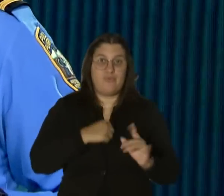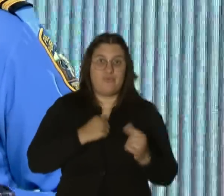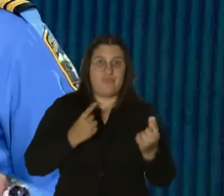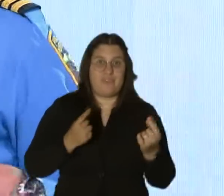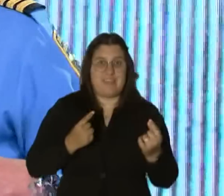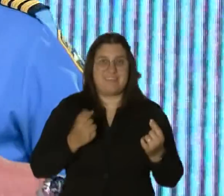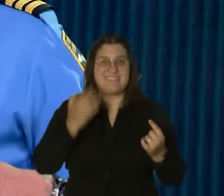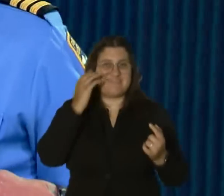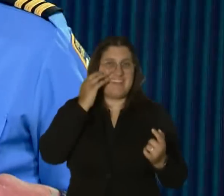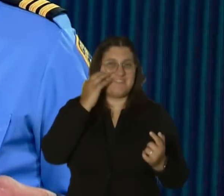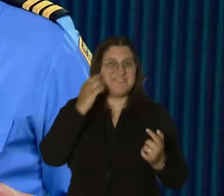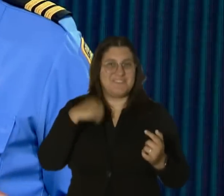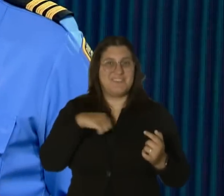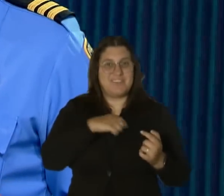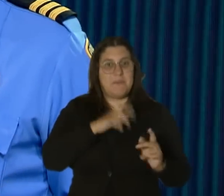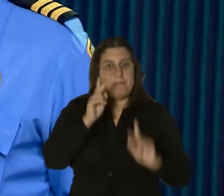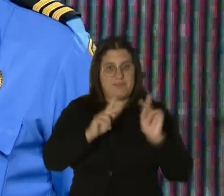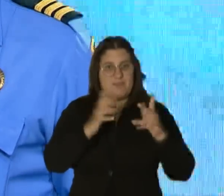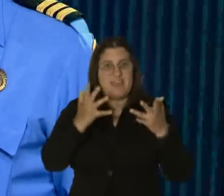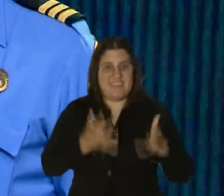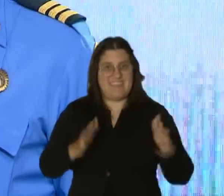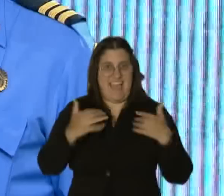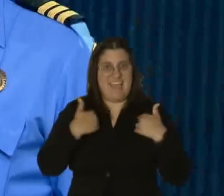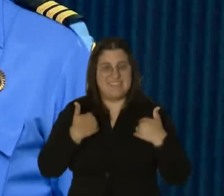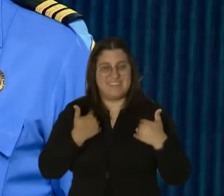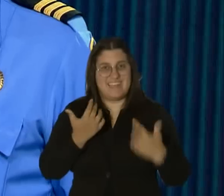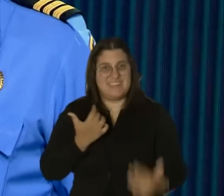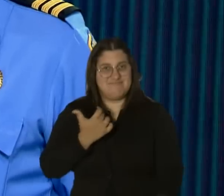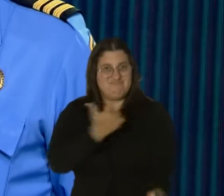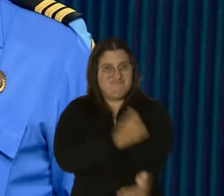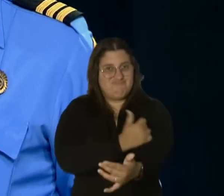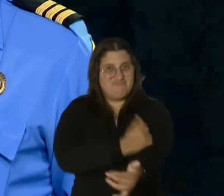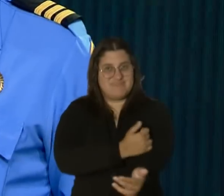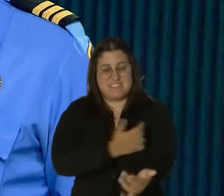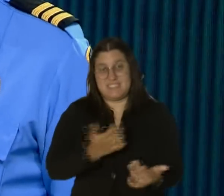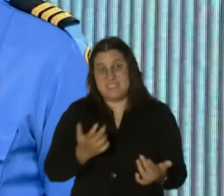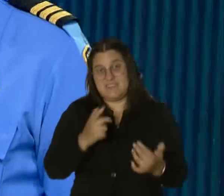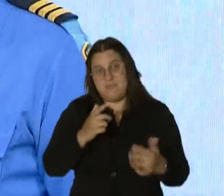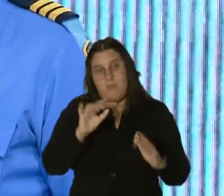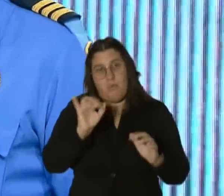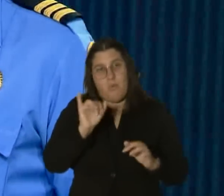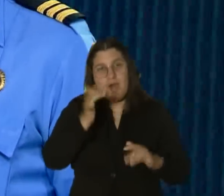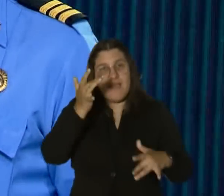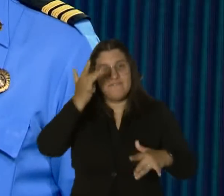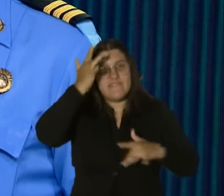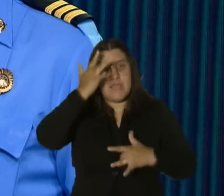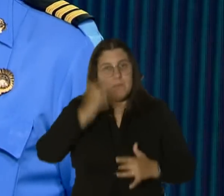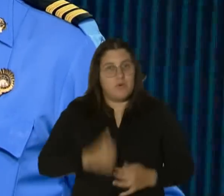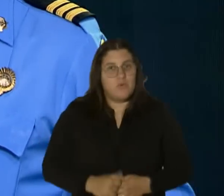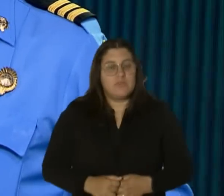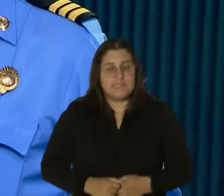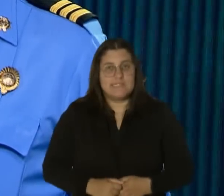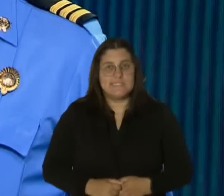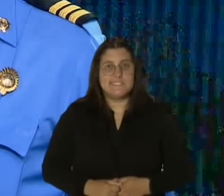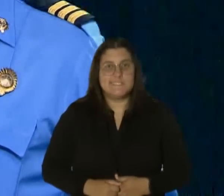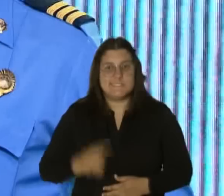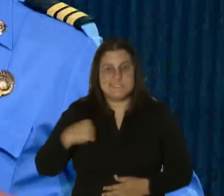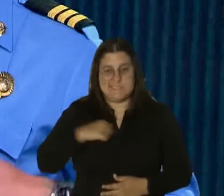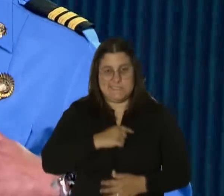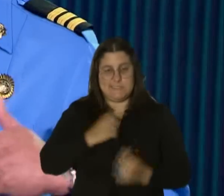sabemos que estamos manejando personas que ya están catalogadas como personas enfermas y no